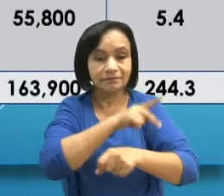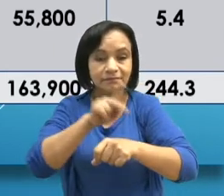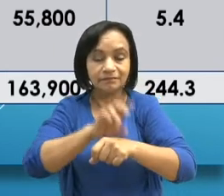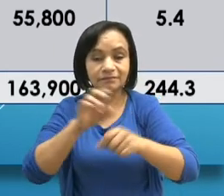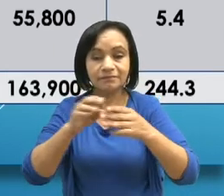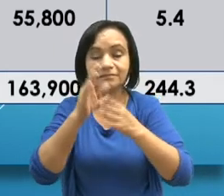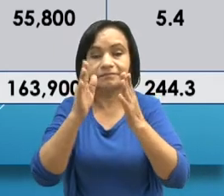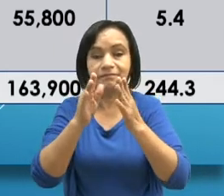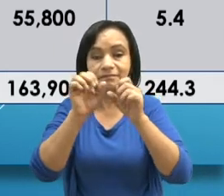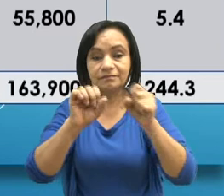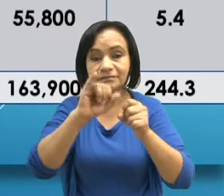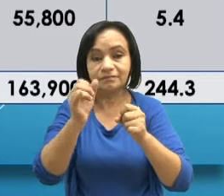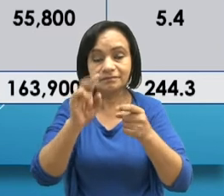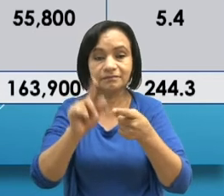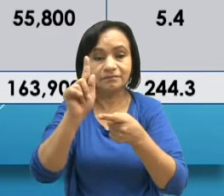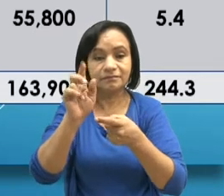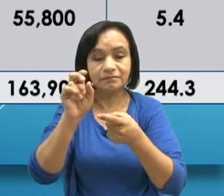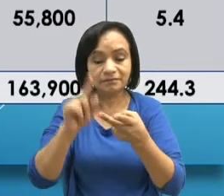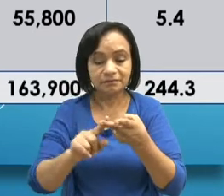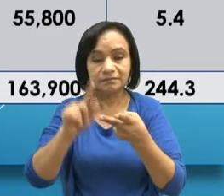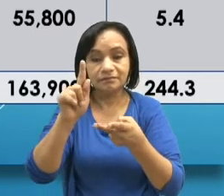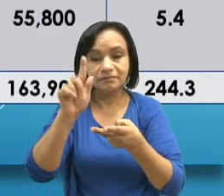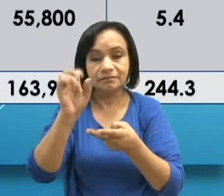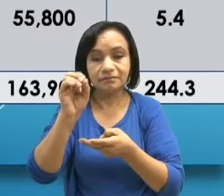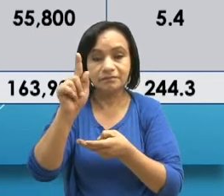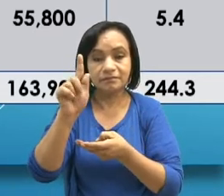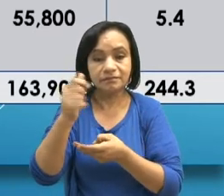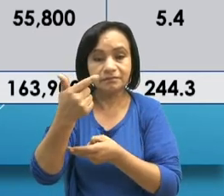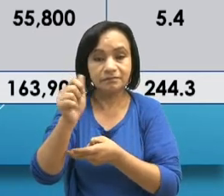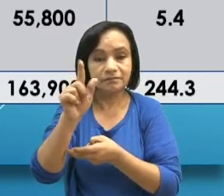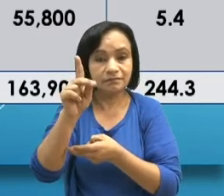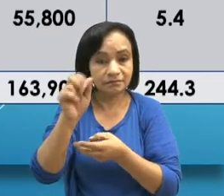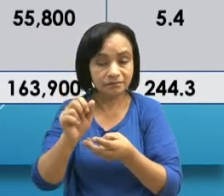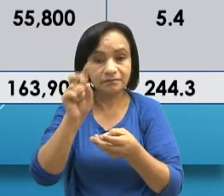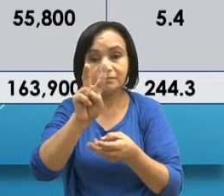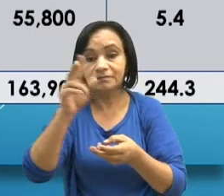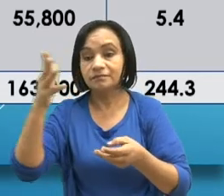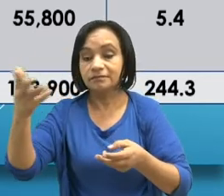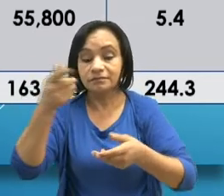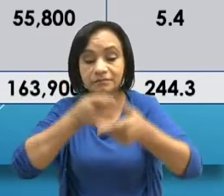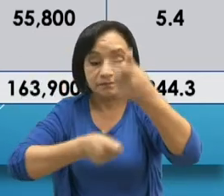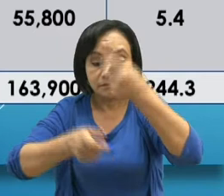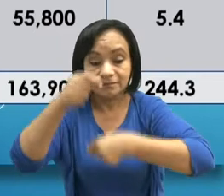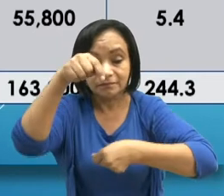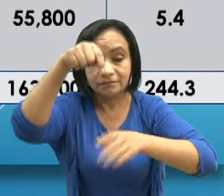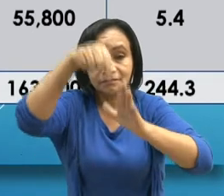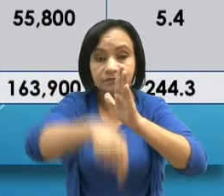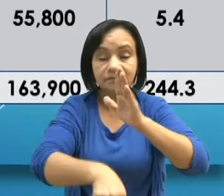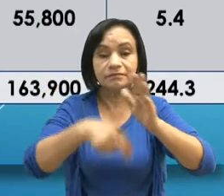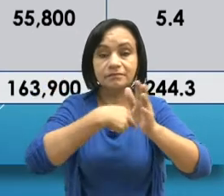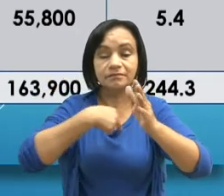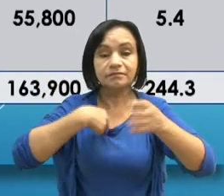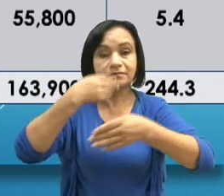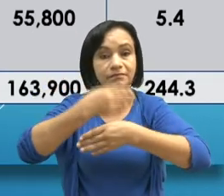Niquinomo, Catarina, San Juan de Oriente, Tola y Totogalpa. Y 29 pozos este año logramos incorporar,